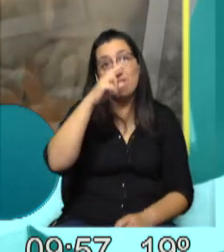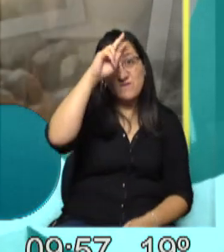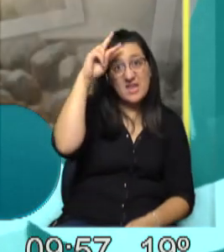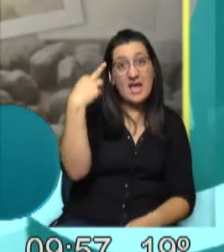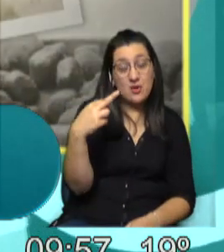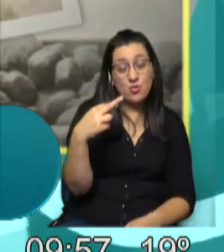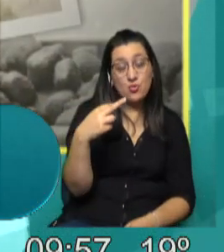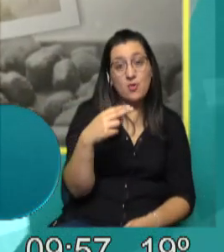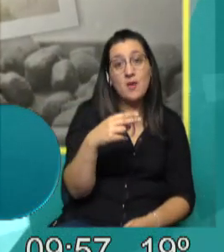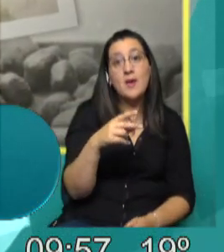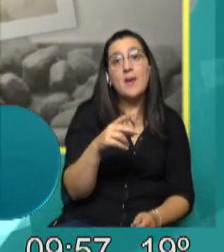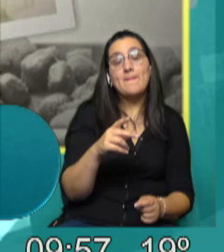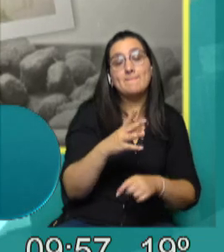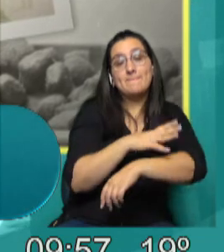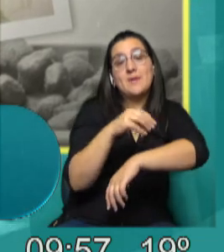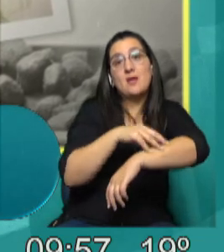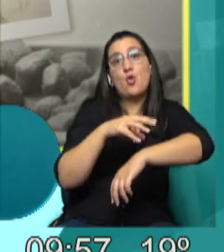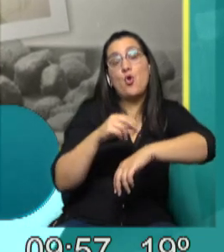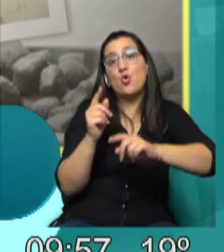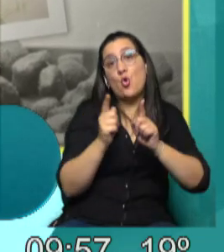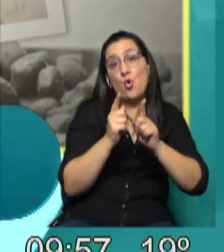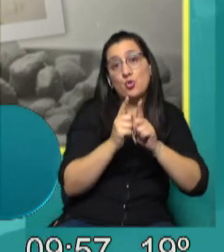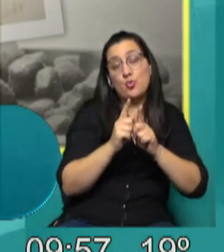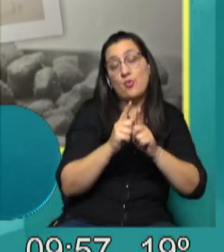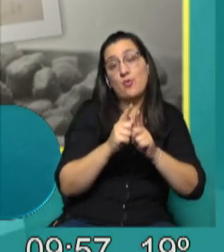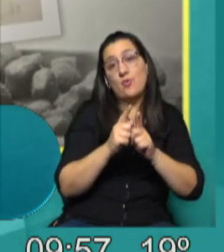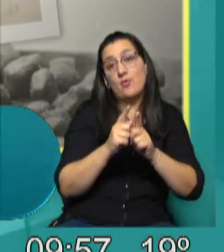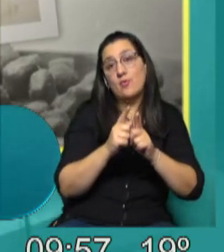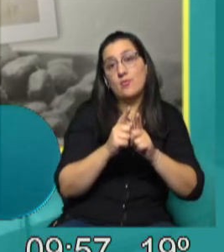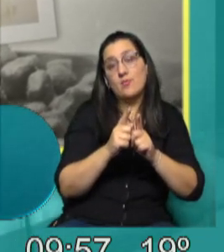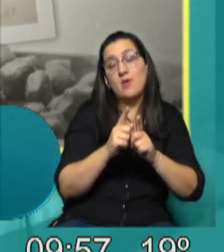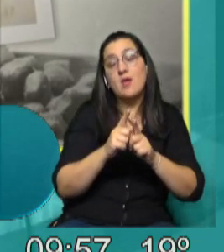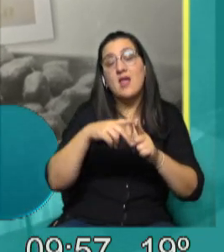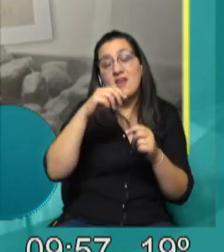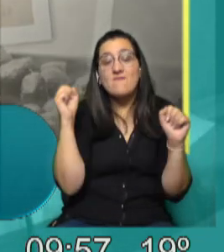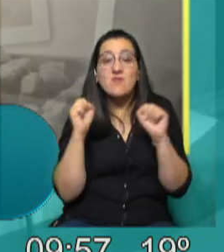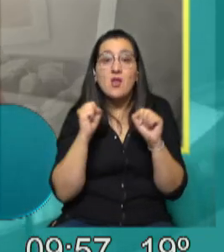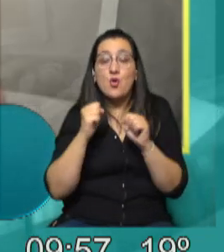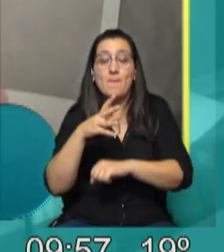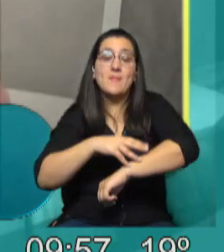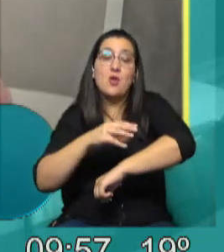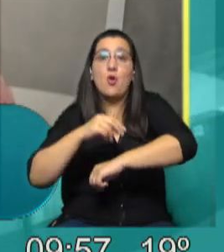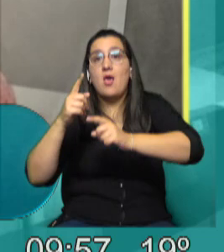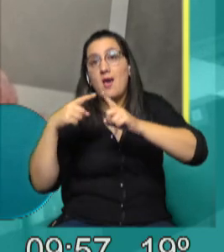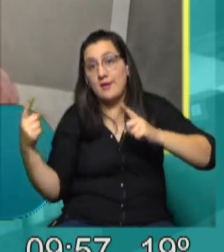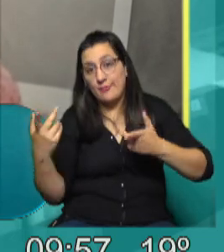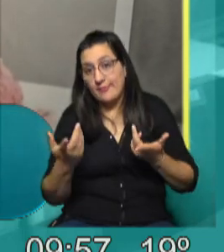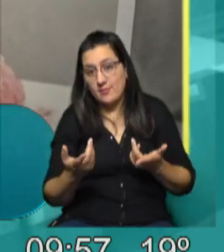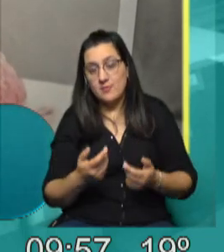Los perros los mudan todo el tiempo. Entonces, la calidad proteica de cada del alimento que le damos va a inferir en la calidad del